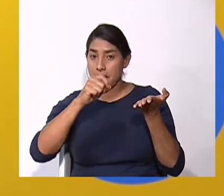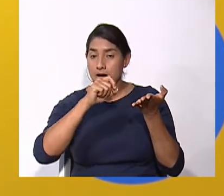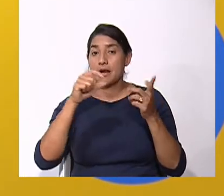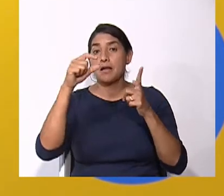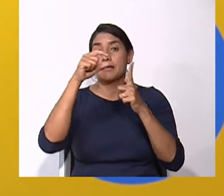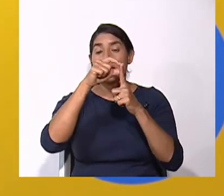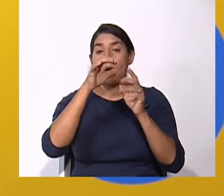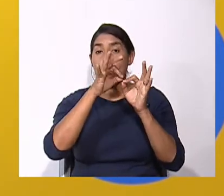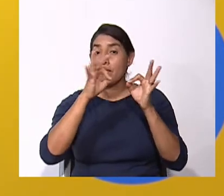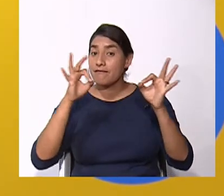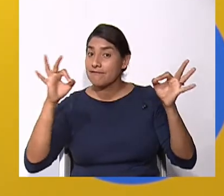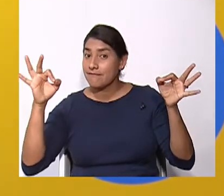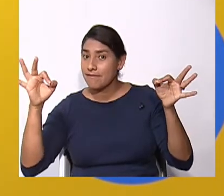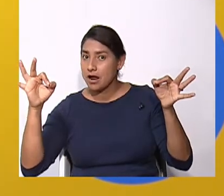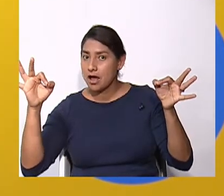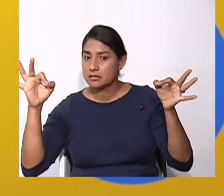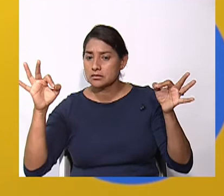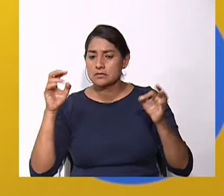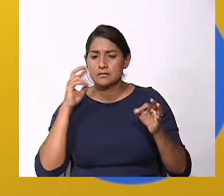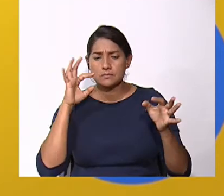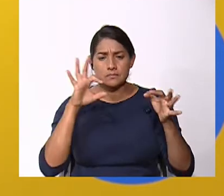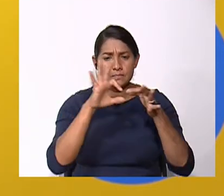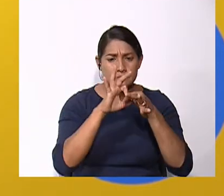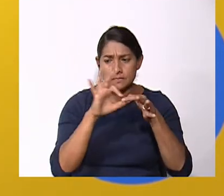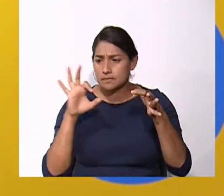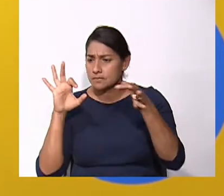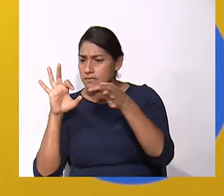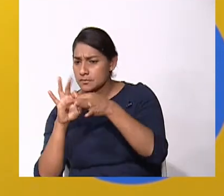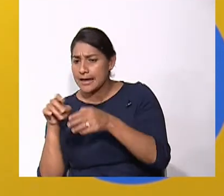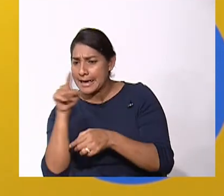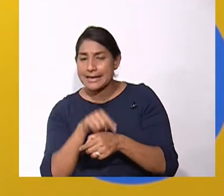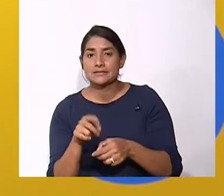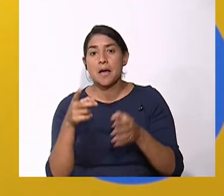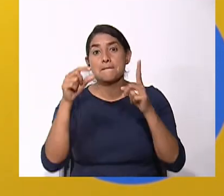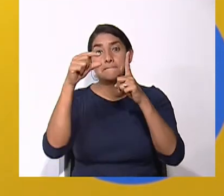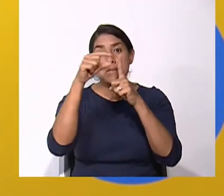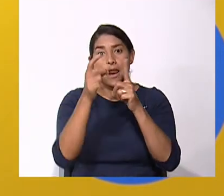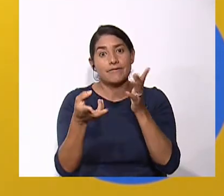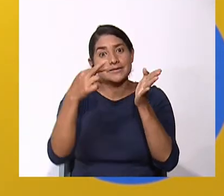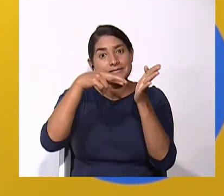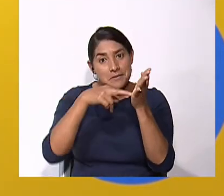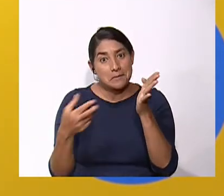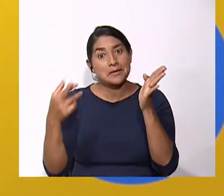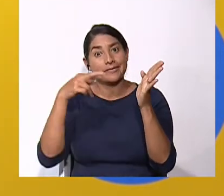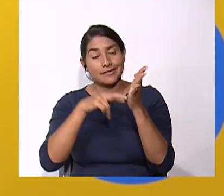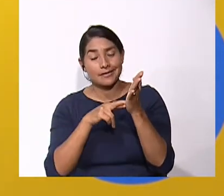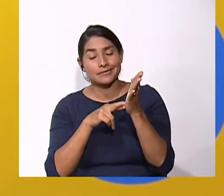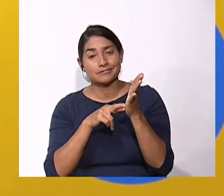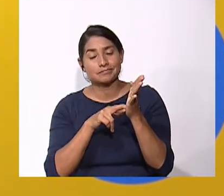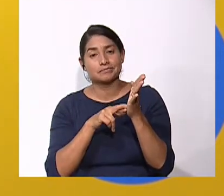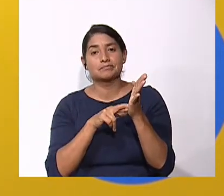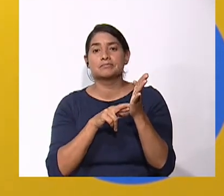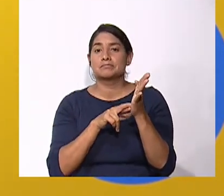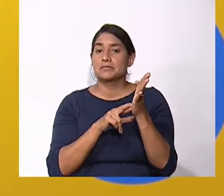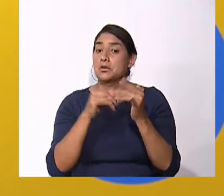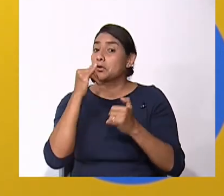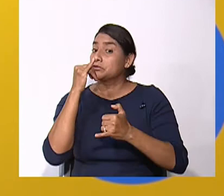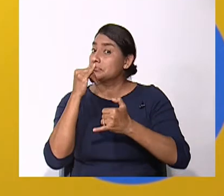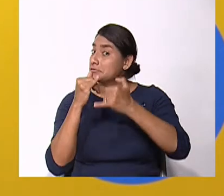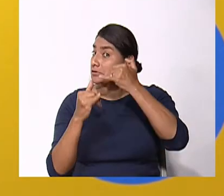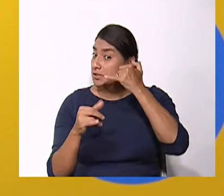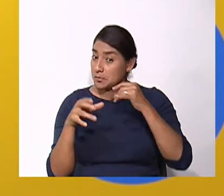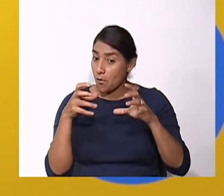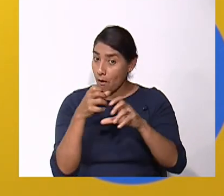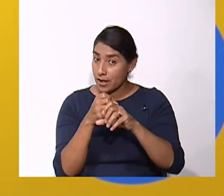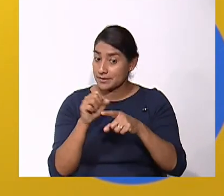las frases donde encontramos esas palabras que se repiten. Una vez que ya hemos hecho